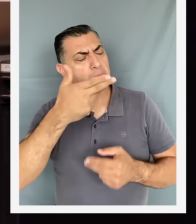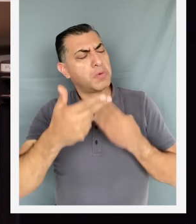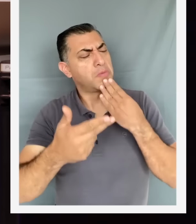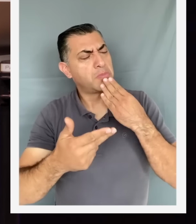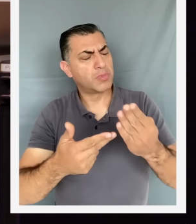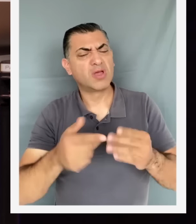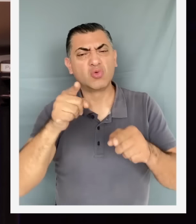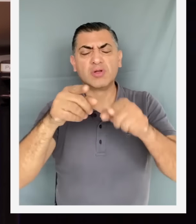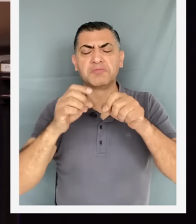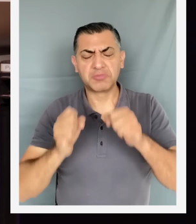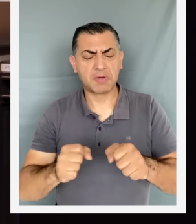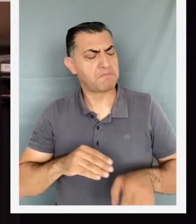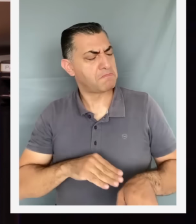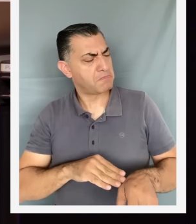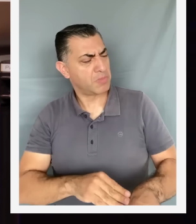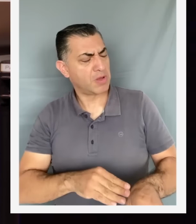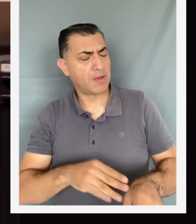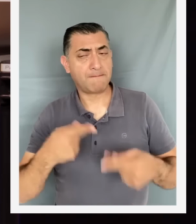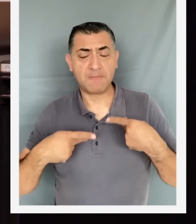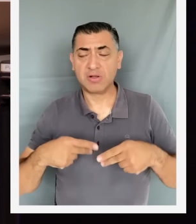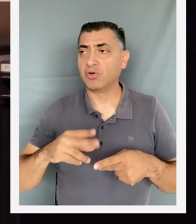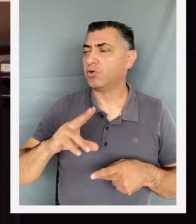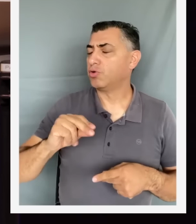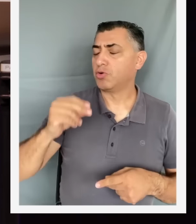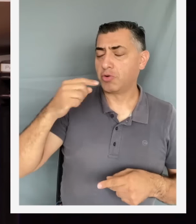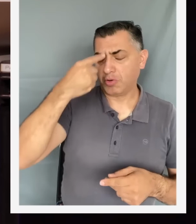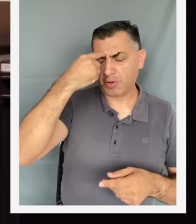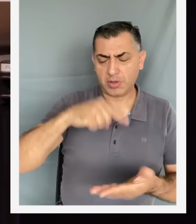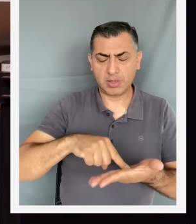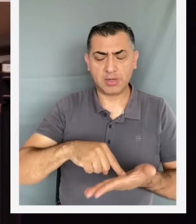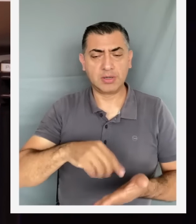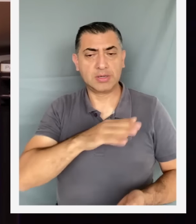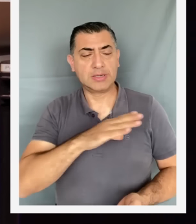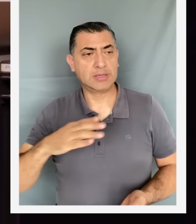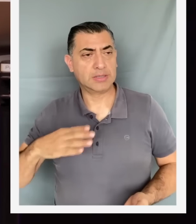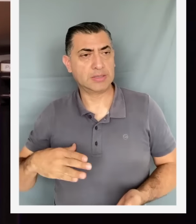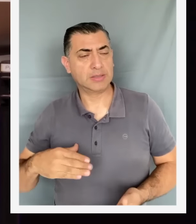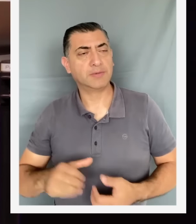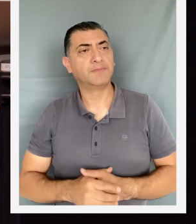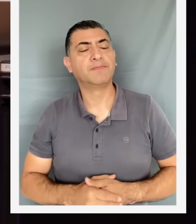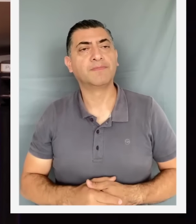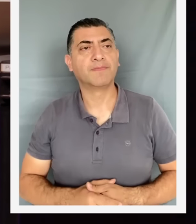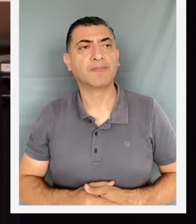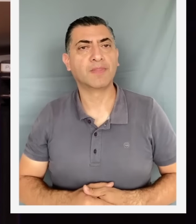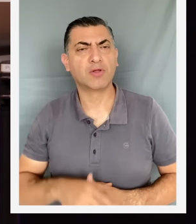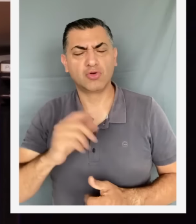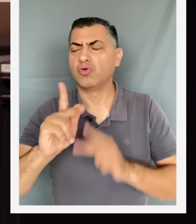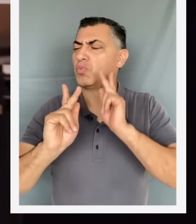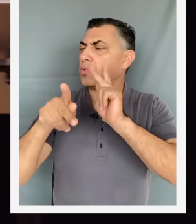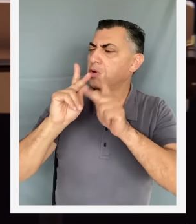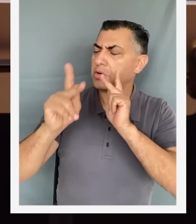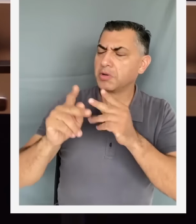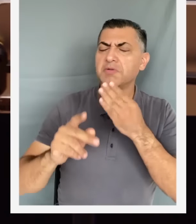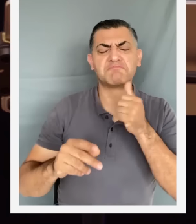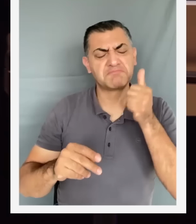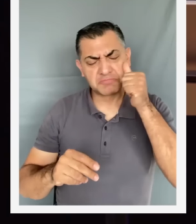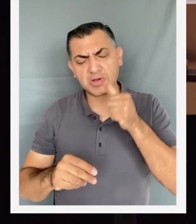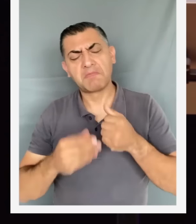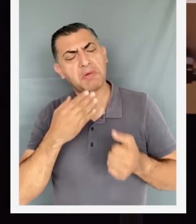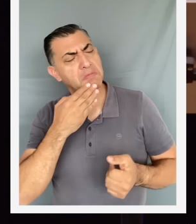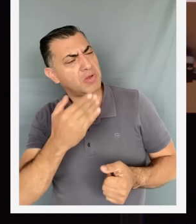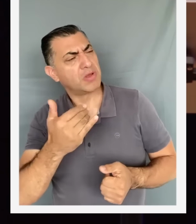hacerlo compórtense sabiamente con los que no creen en Cristo aprovechando al máximo cada momento oportuno que su conversación sea